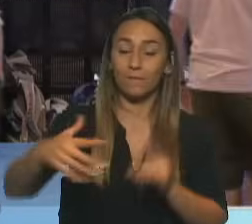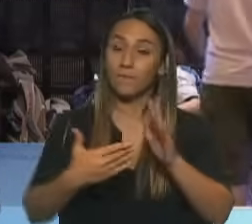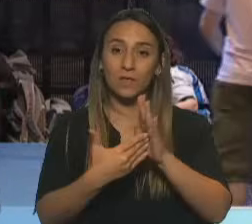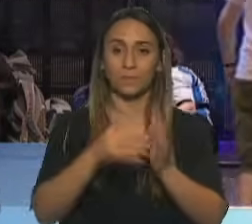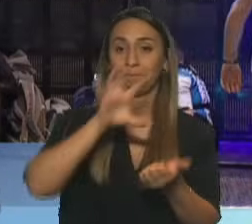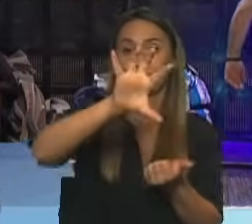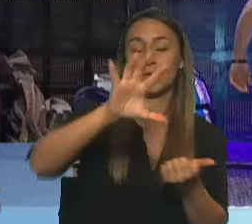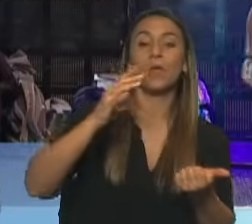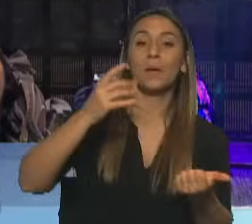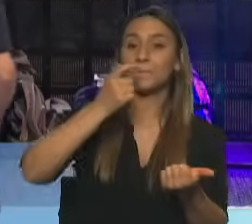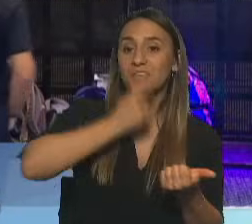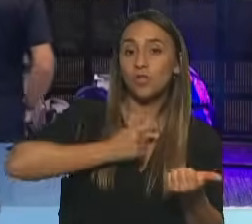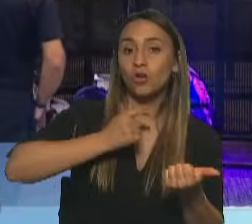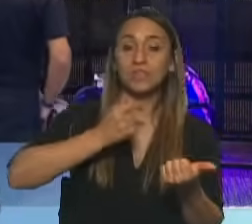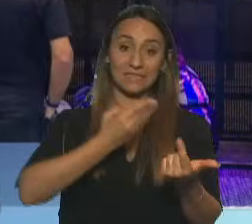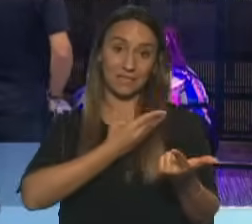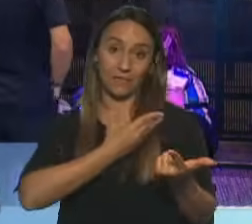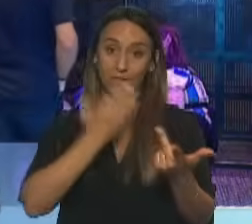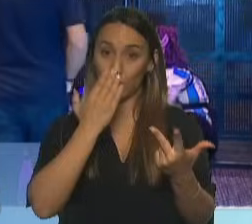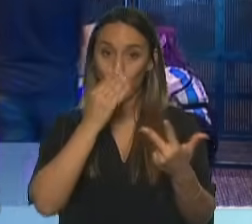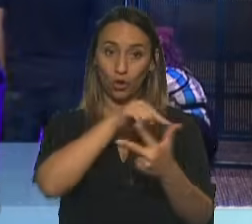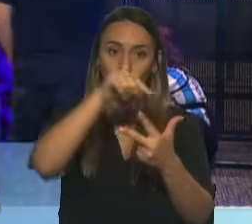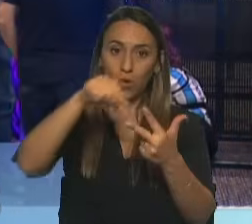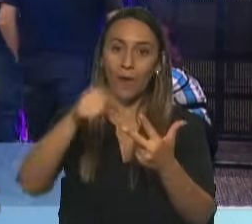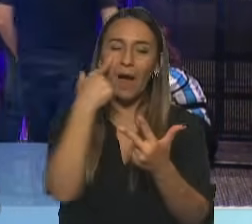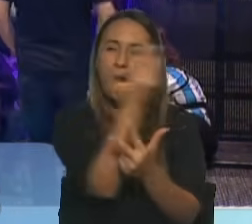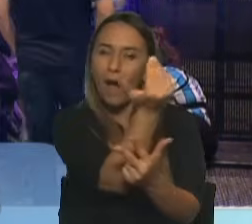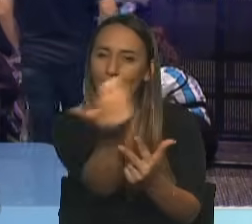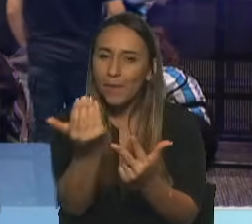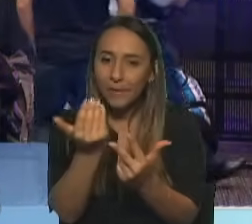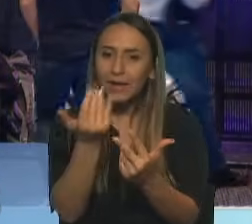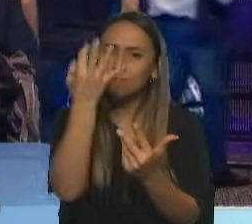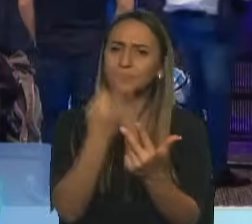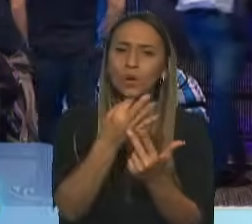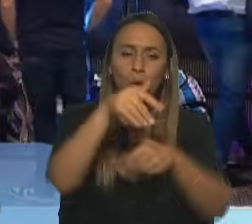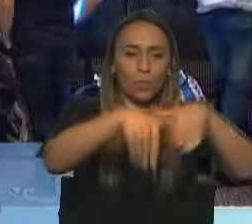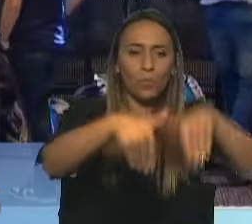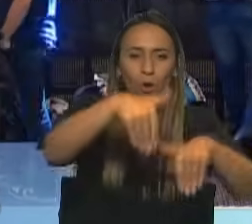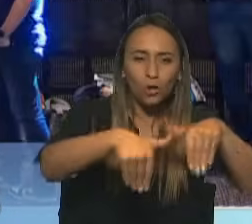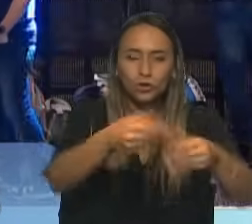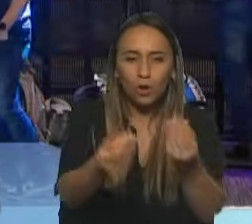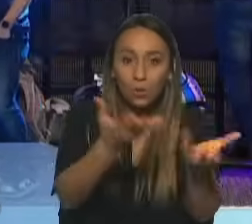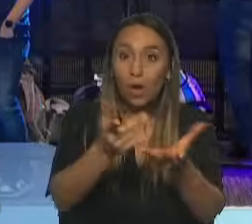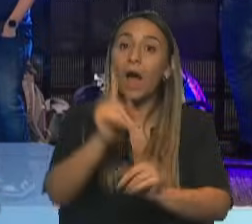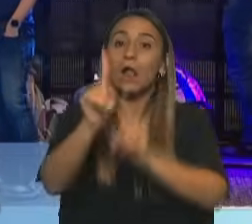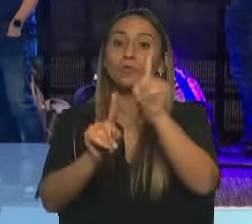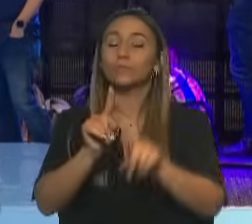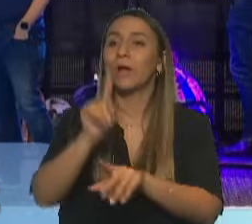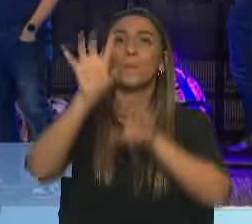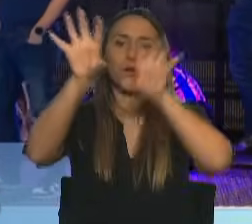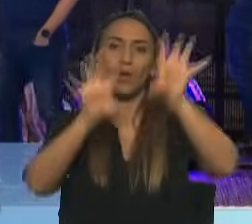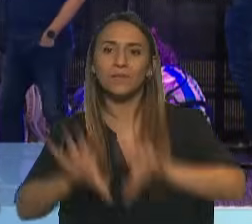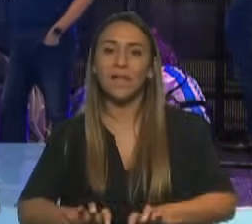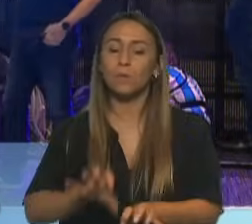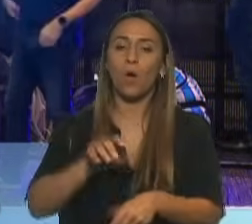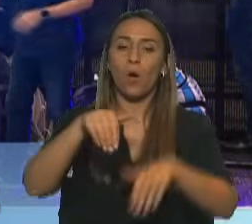Mendoza, Santa Fe y la provincia de Córdoba. Cómo se transfirieron los votos, los distritos en donde había más voto huérfano, más voto